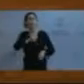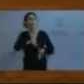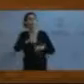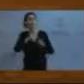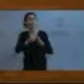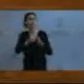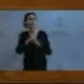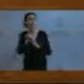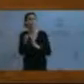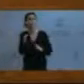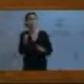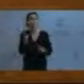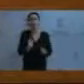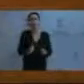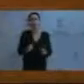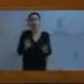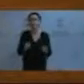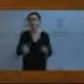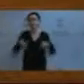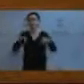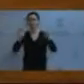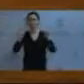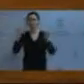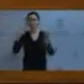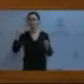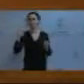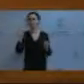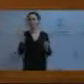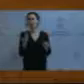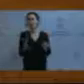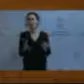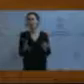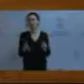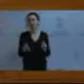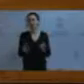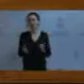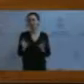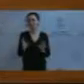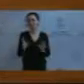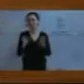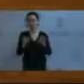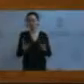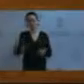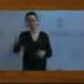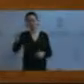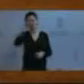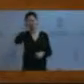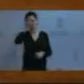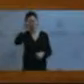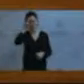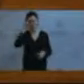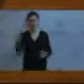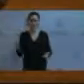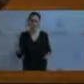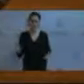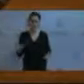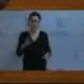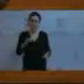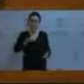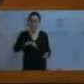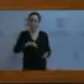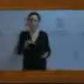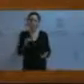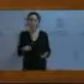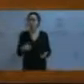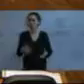una situación similar, haberse abstenido hace relativamente poco tiempo en el Congreso de los Diputados. Por no decir que ustedes